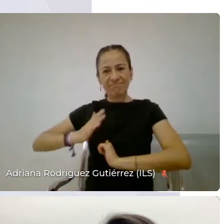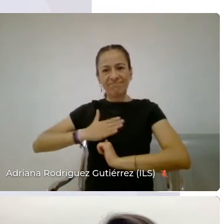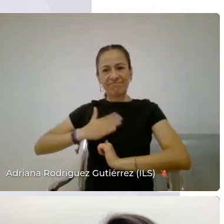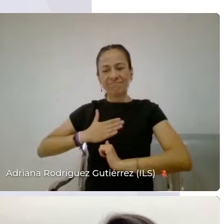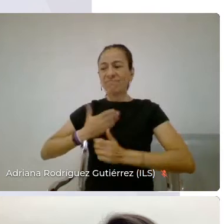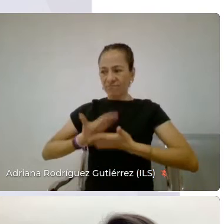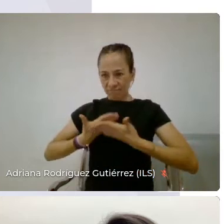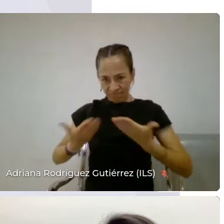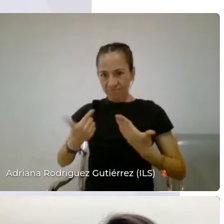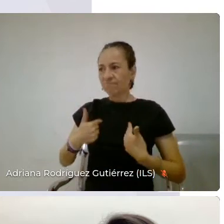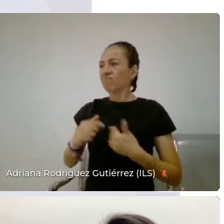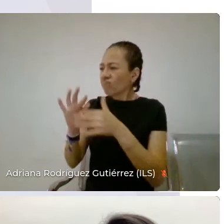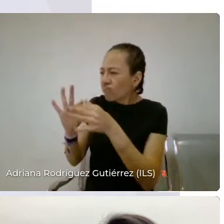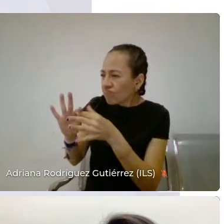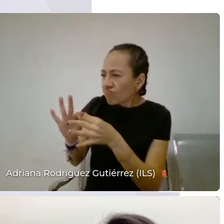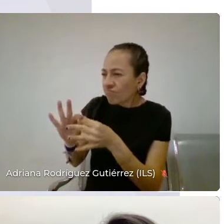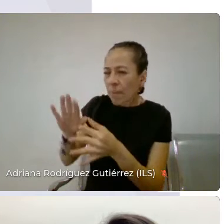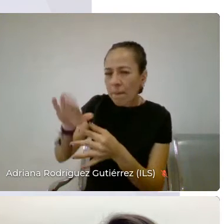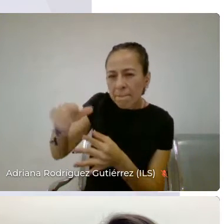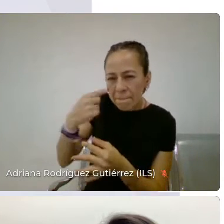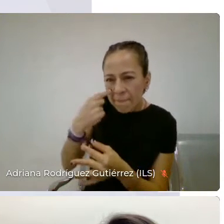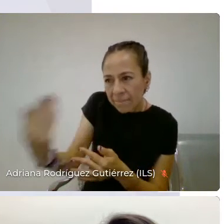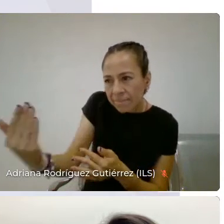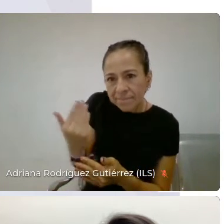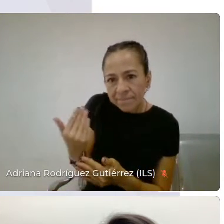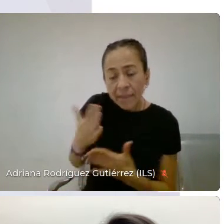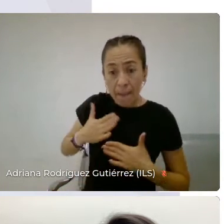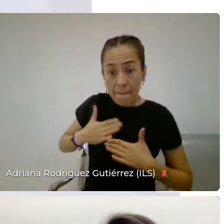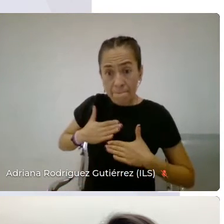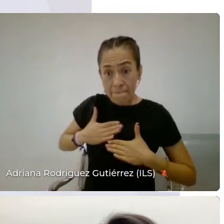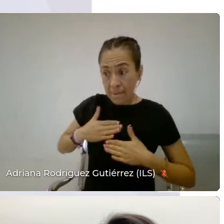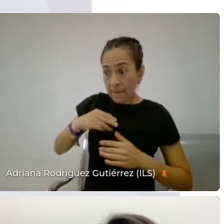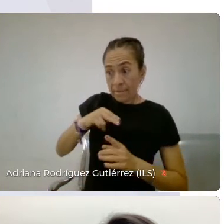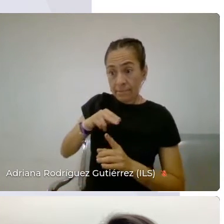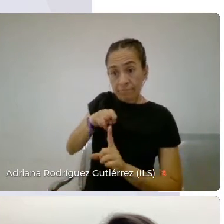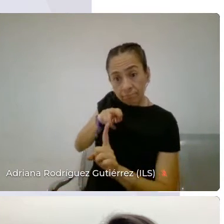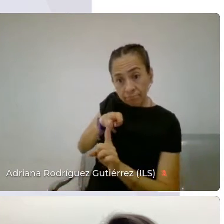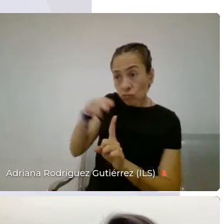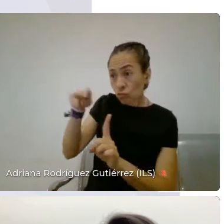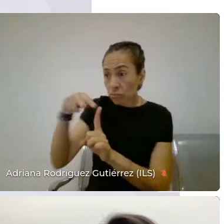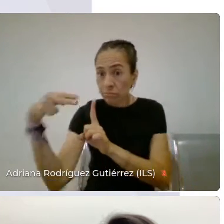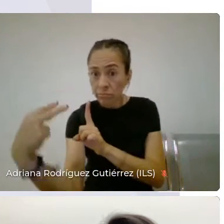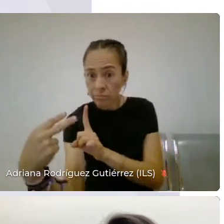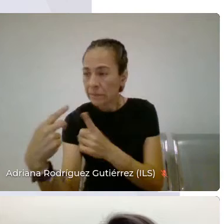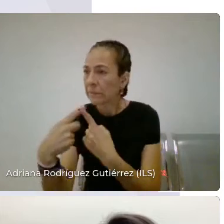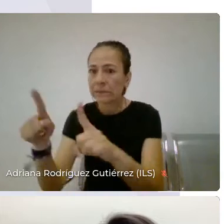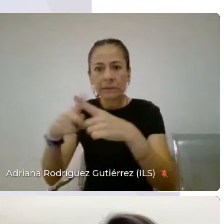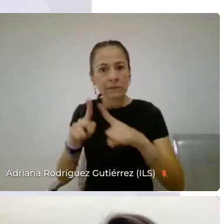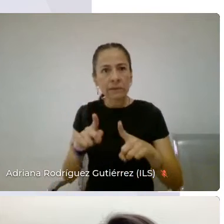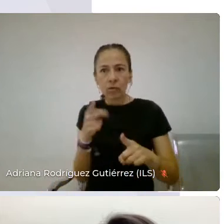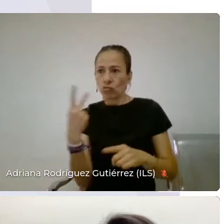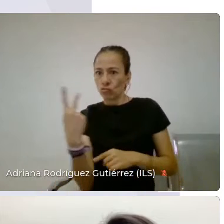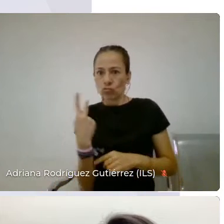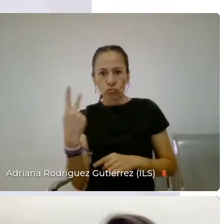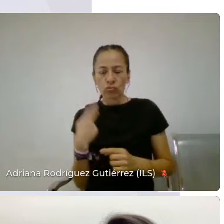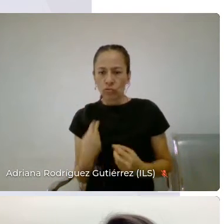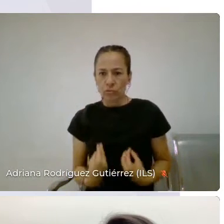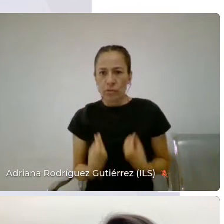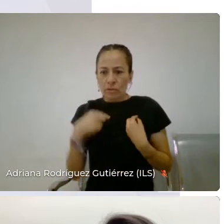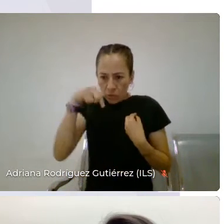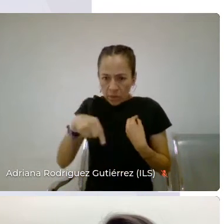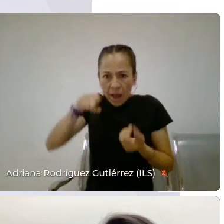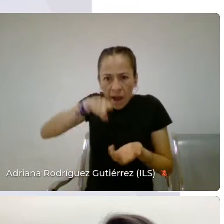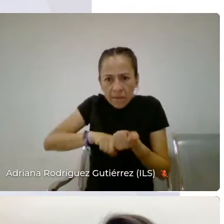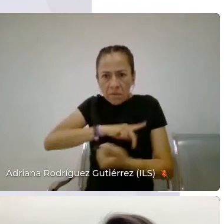la realidad que tú tienes no es la mía y no te estás dando cuenta, y vivimos en el mismo país, ¿no? Vivimos en la misma ciudad, vivimos en la misma